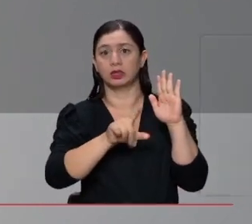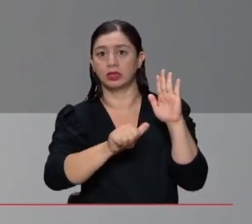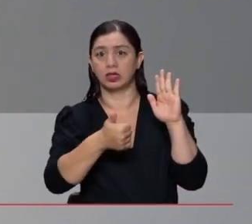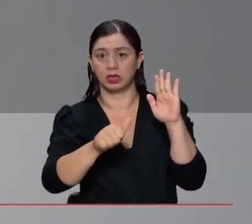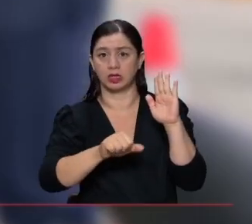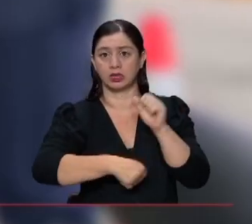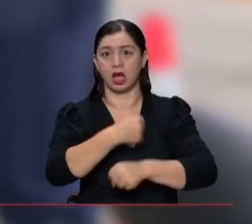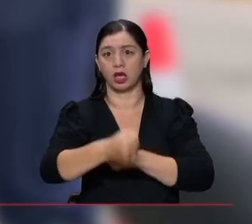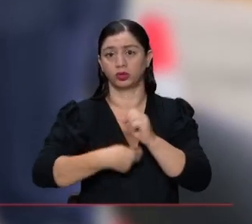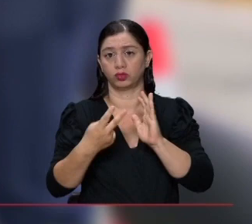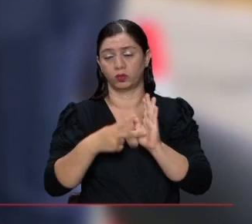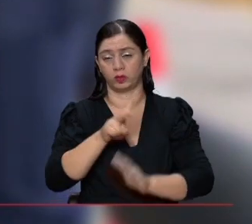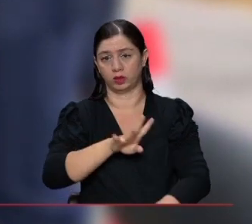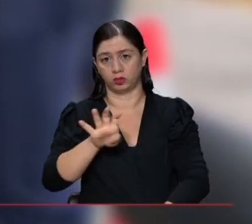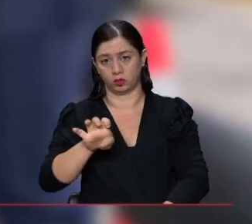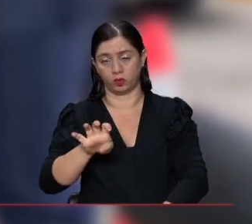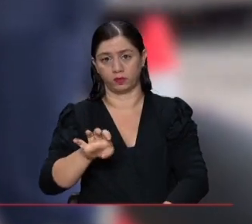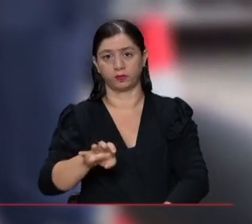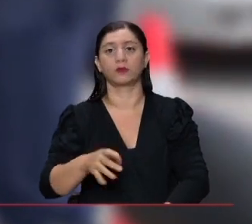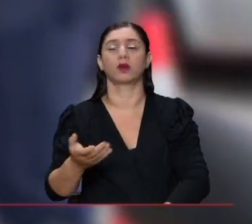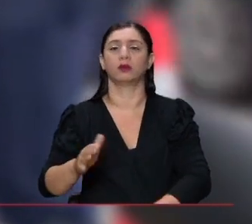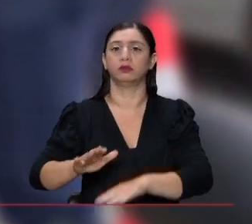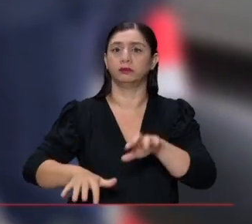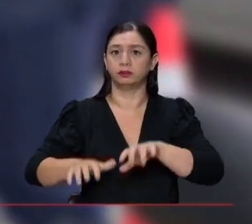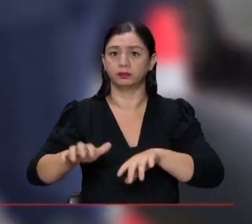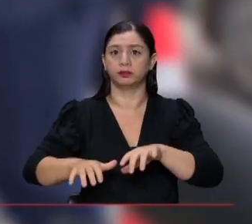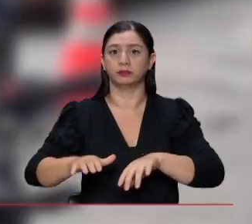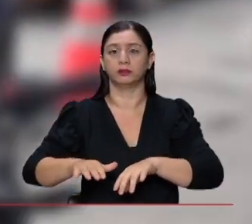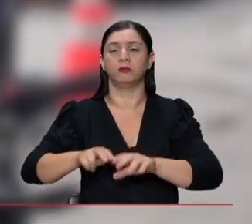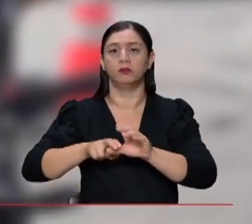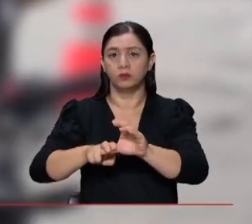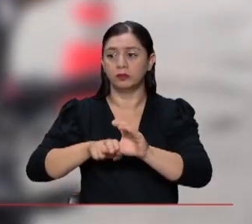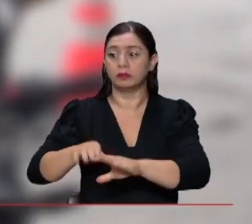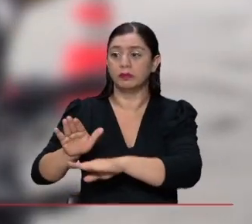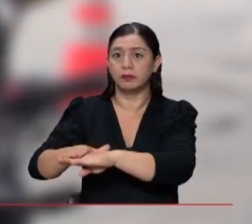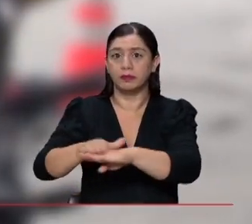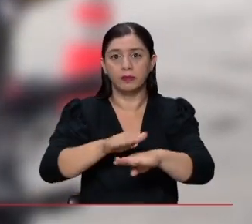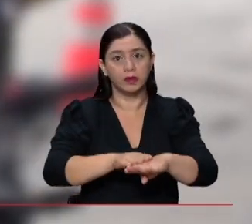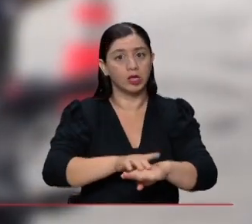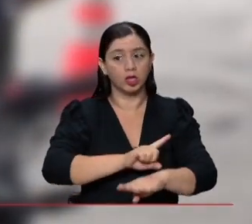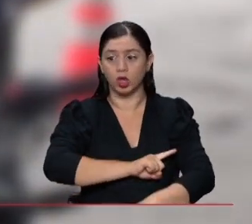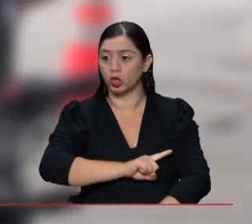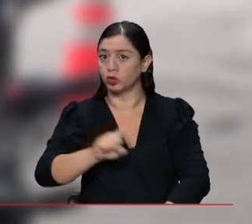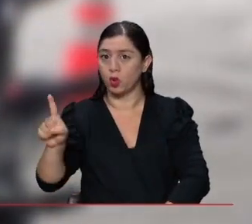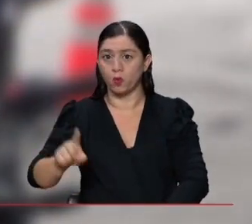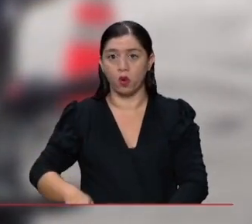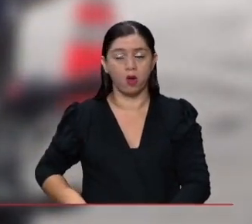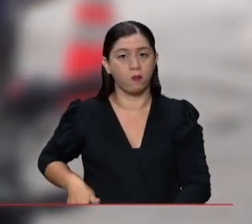2009. Los secretarios de tránsito le solicitan reiteradamente a sus agentes que por ningún motivo